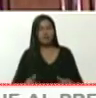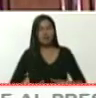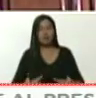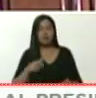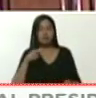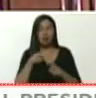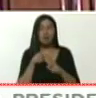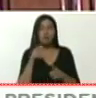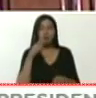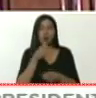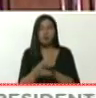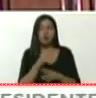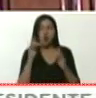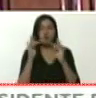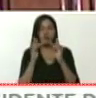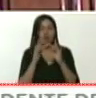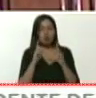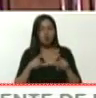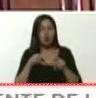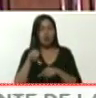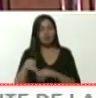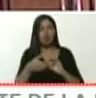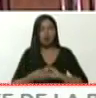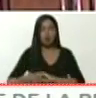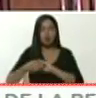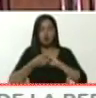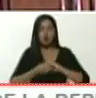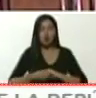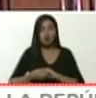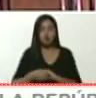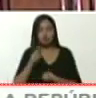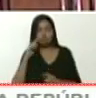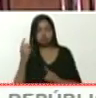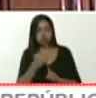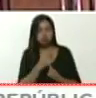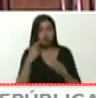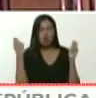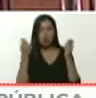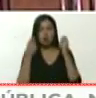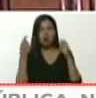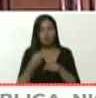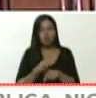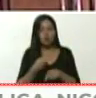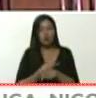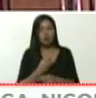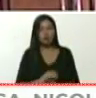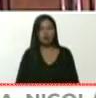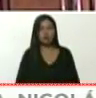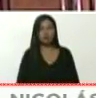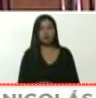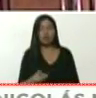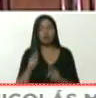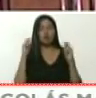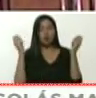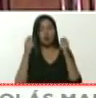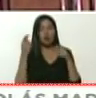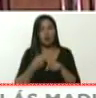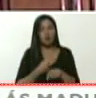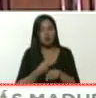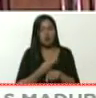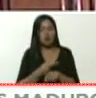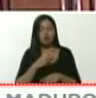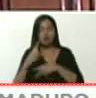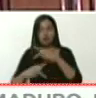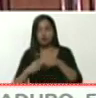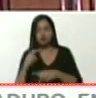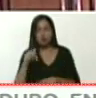vamos entonces directo al Estado Trujillo para ir redondeando esta jornada de gobierno, esta jornada de gobierno